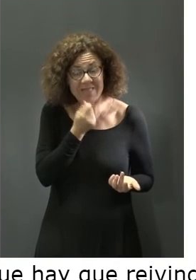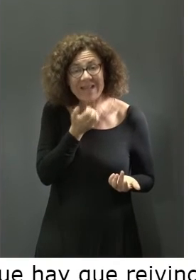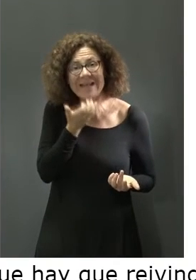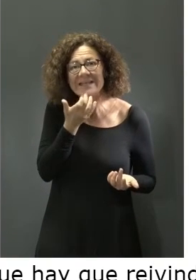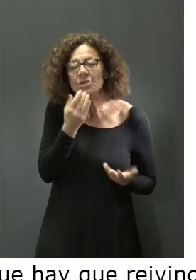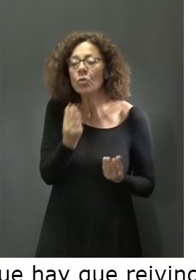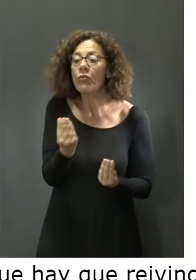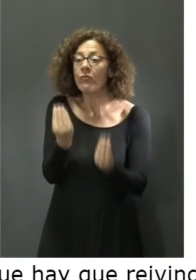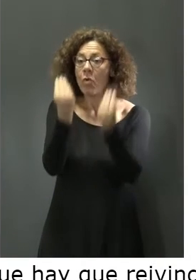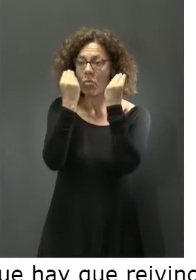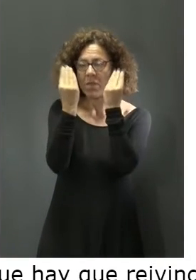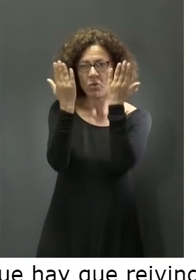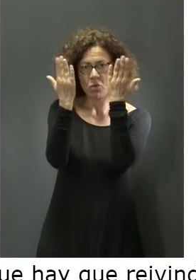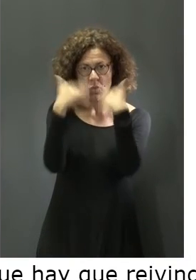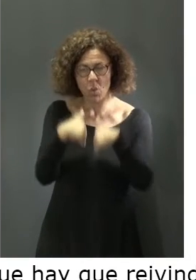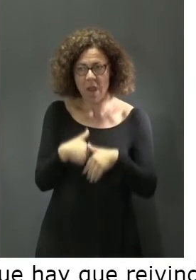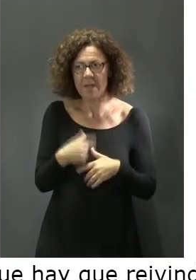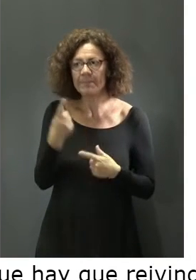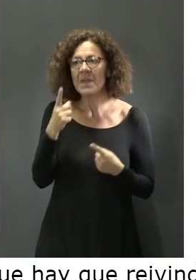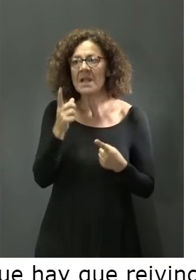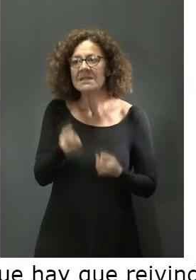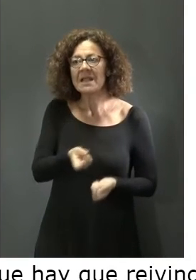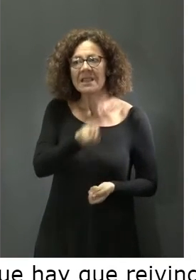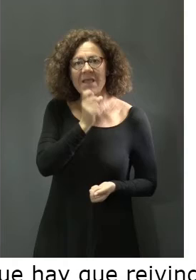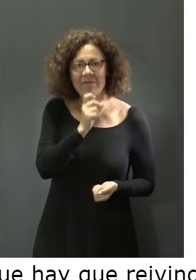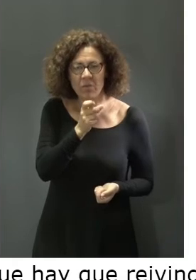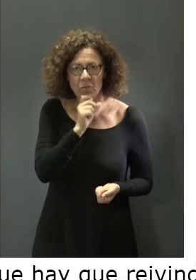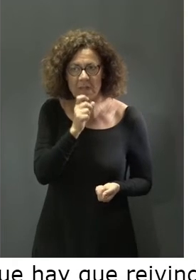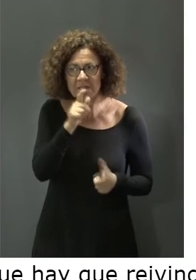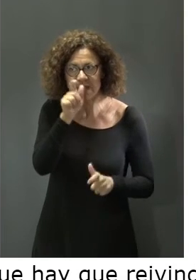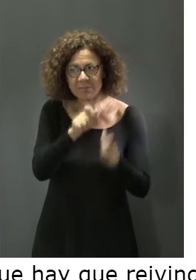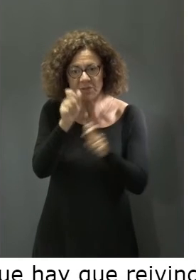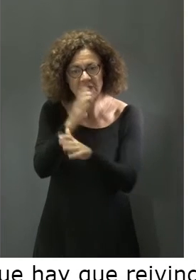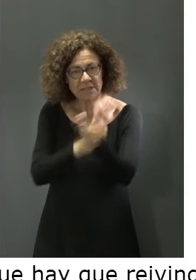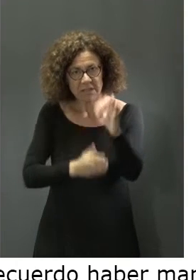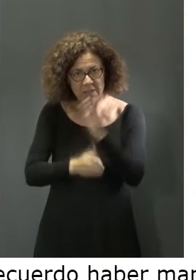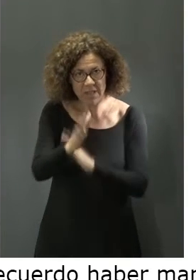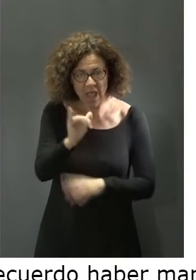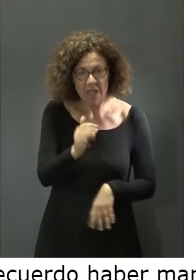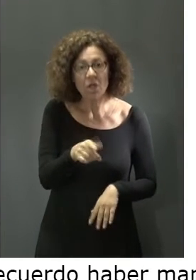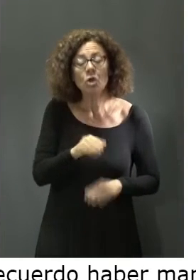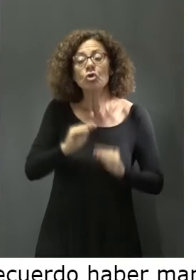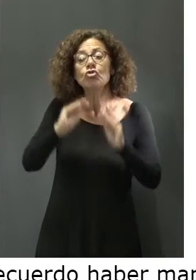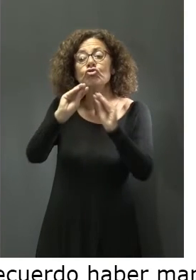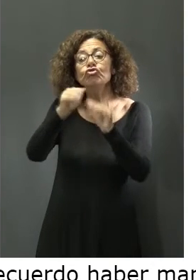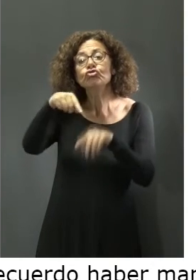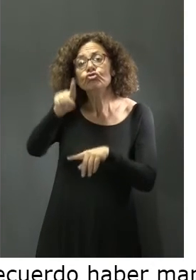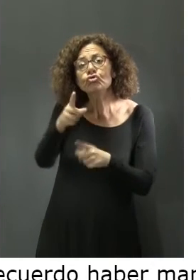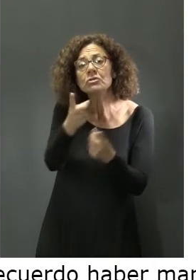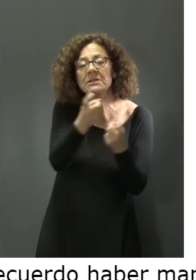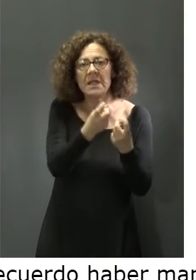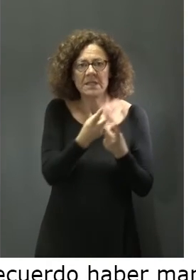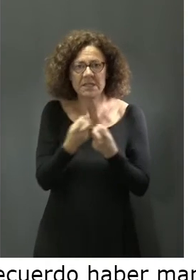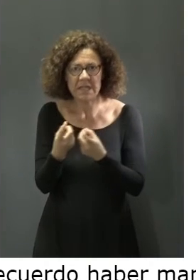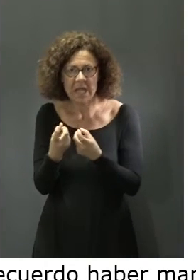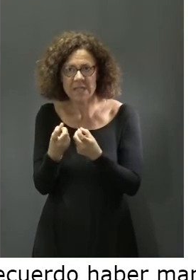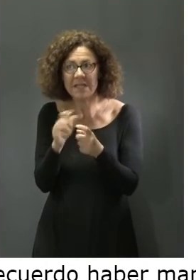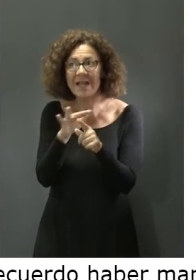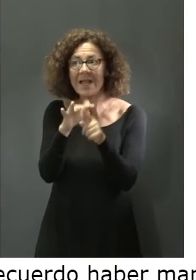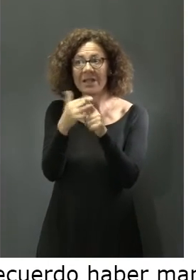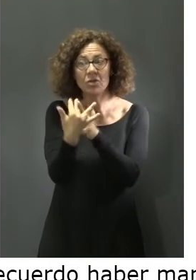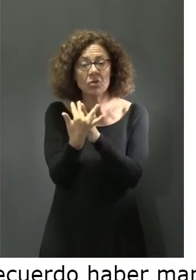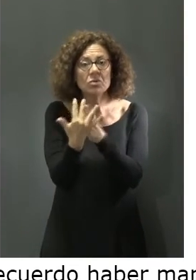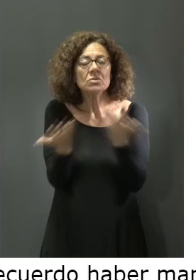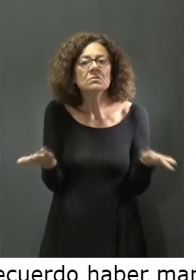estás formado en las dificultades que tienen las personas con discapacidad, sus necesidades, los entornos, cómo